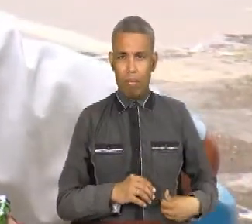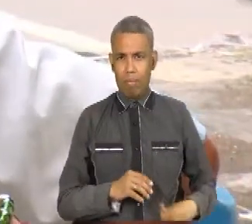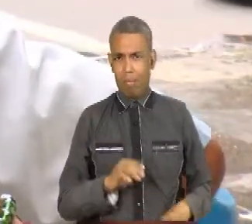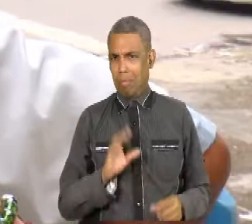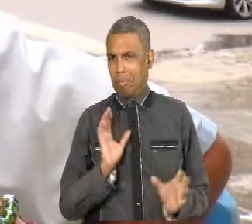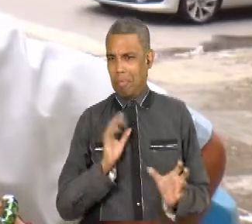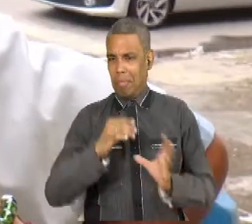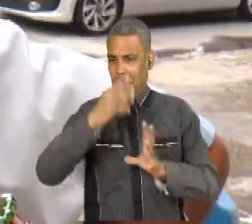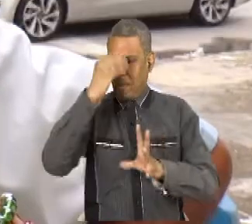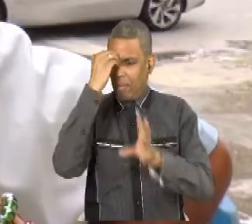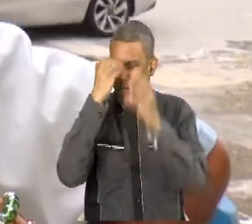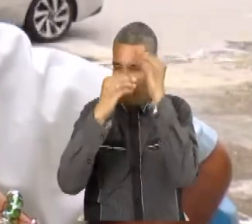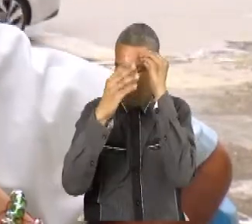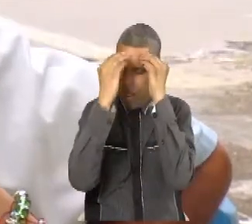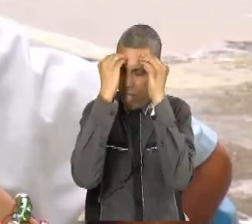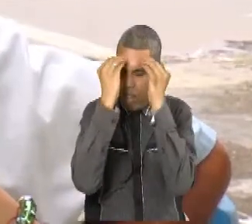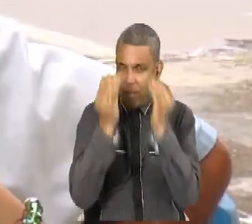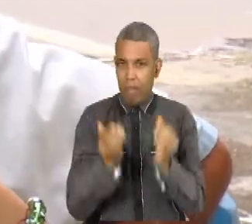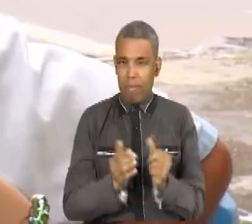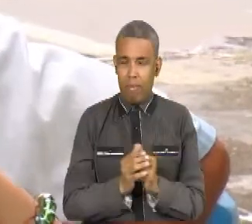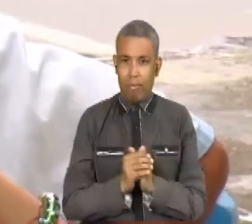cosas de la vida.